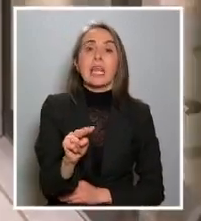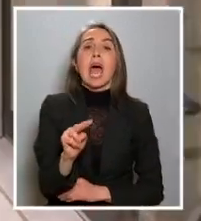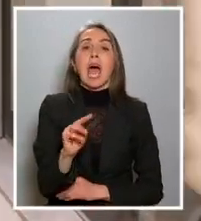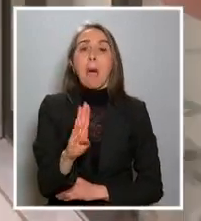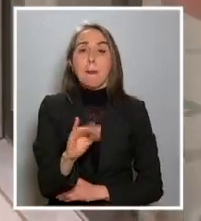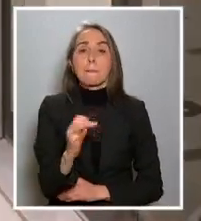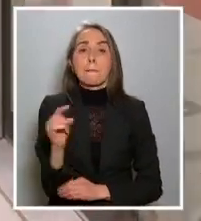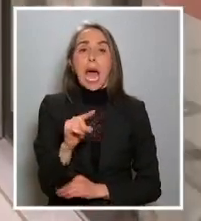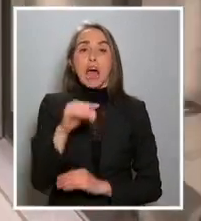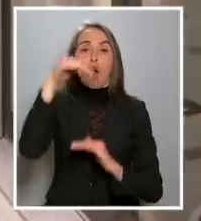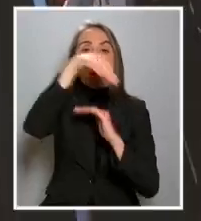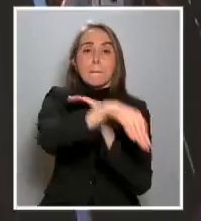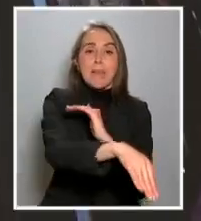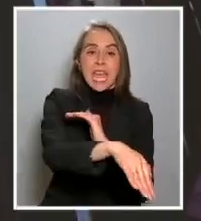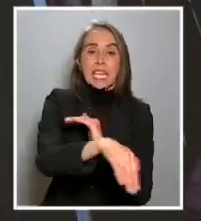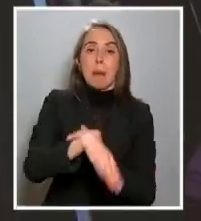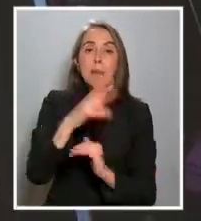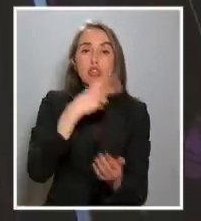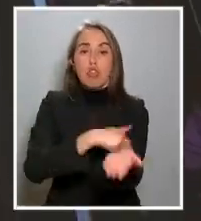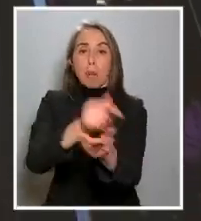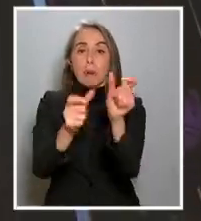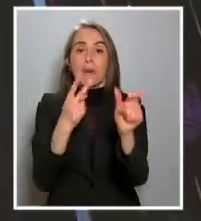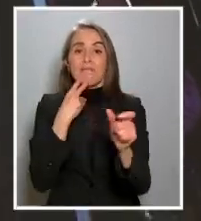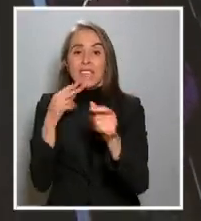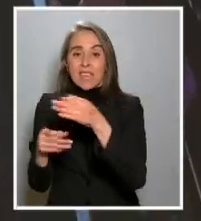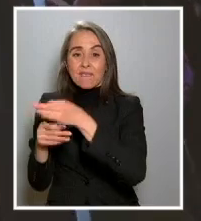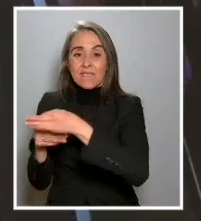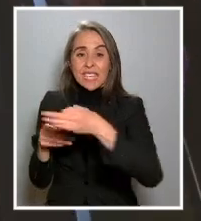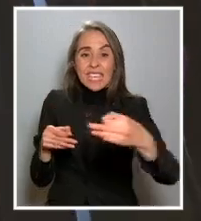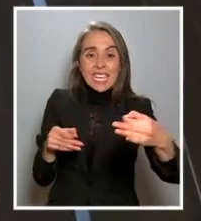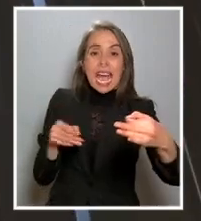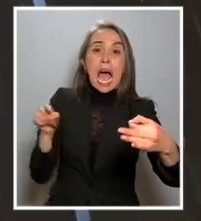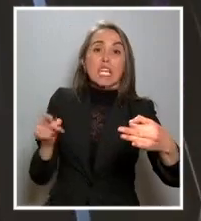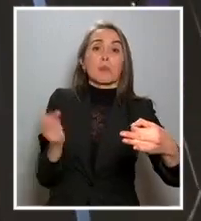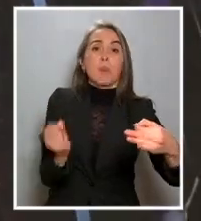Mena, beneficiando a más de 2 millones de personas.